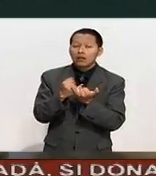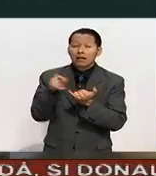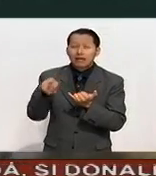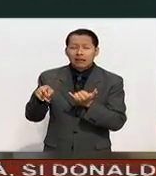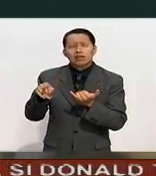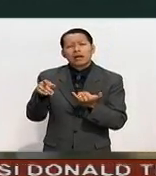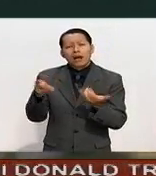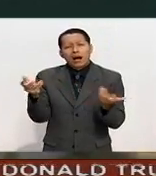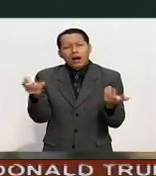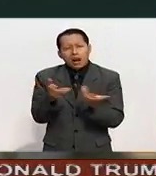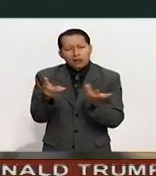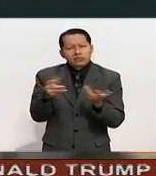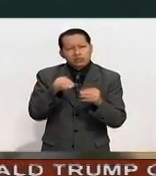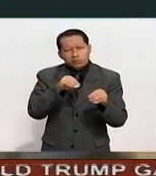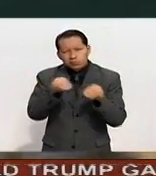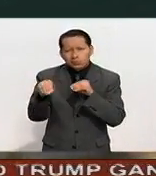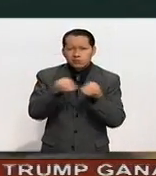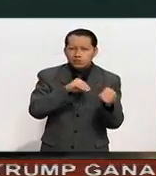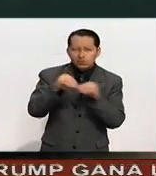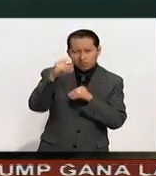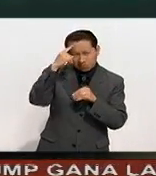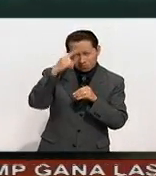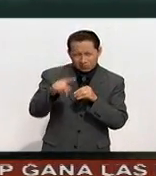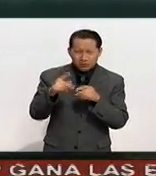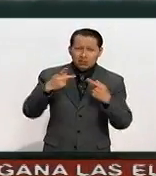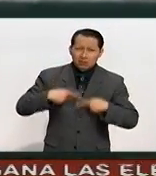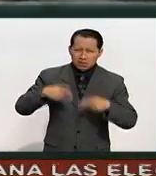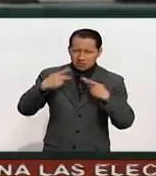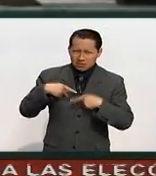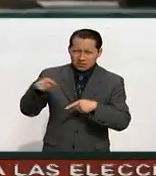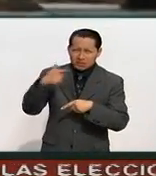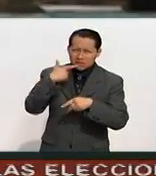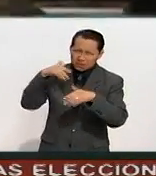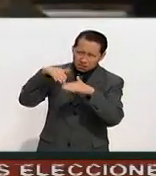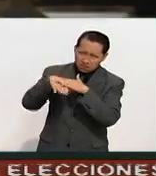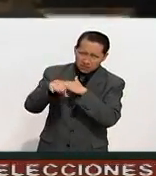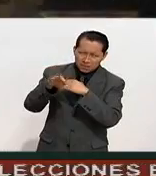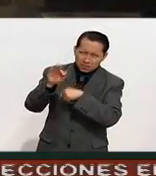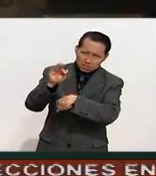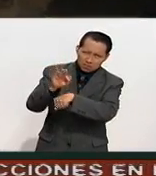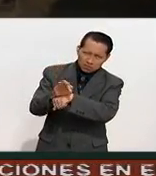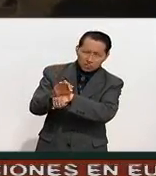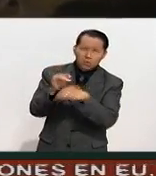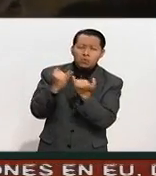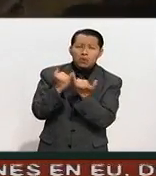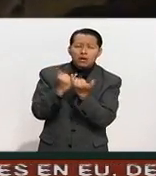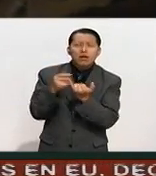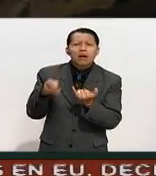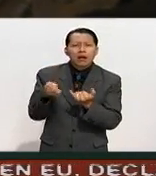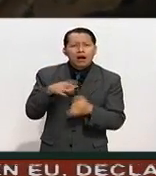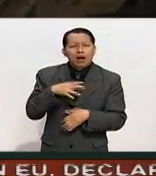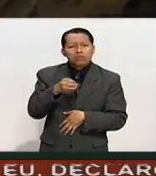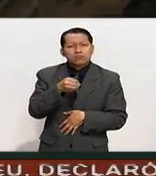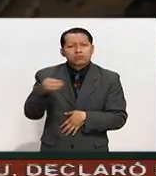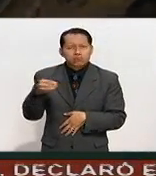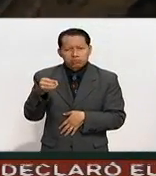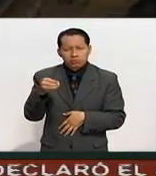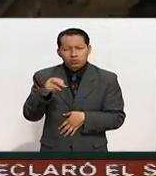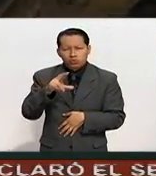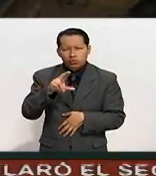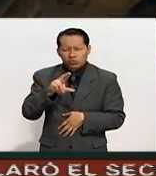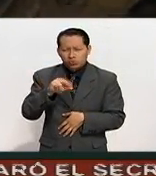favor de la integración de los refugiados. Ella viene de una organización no gubernamental muy importante que se llama